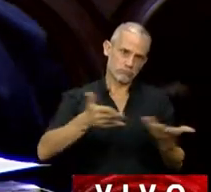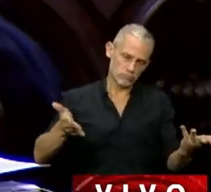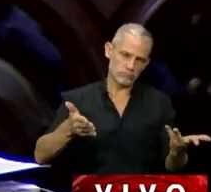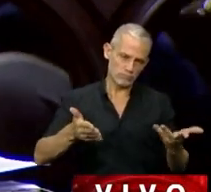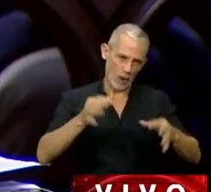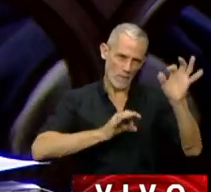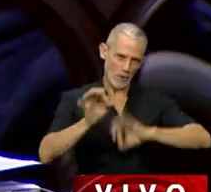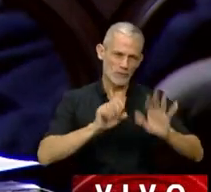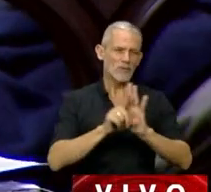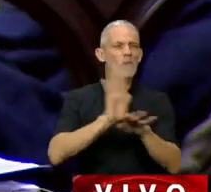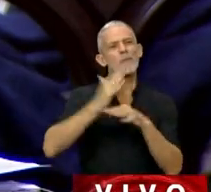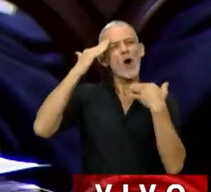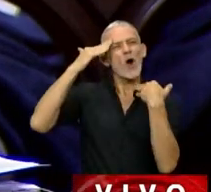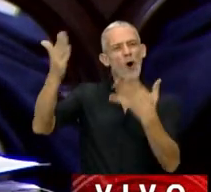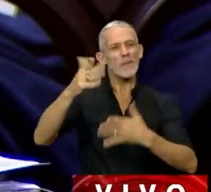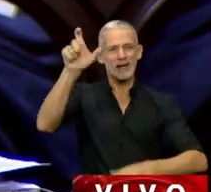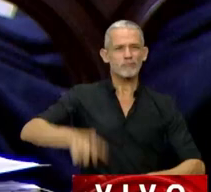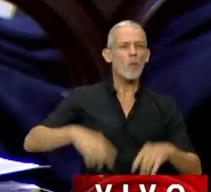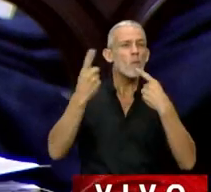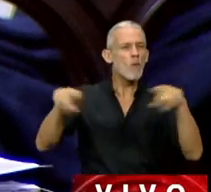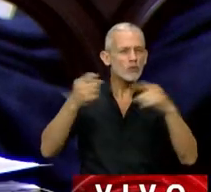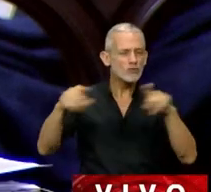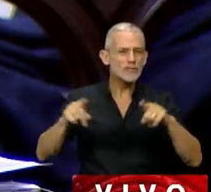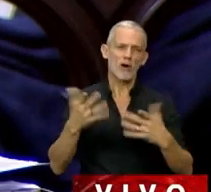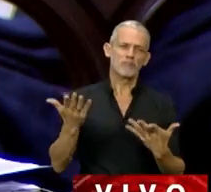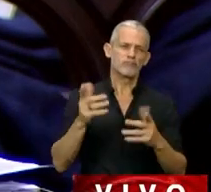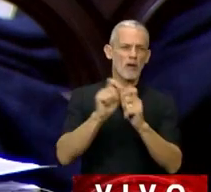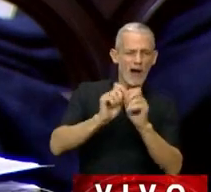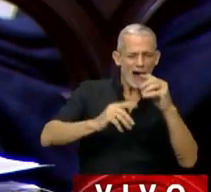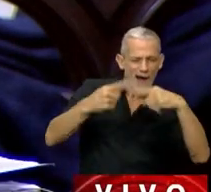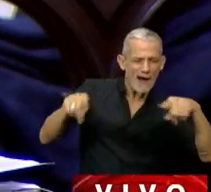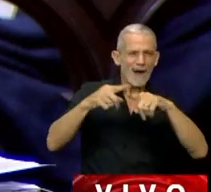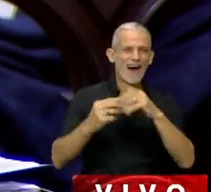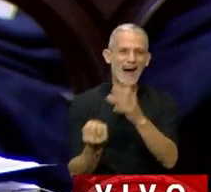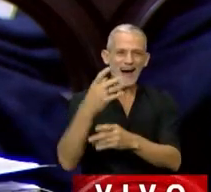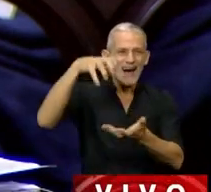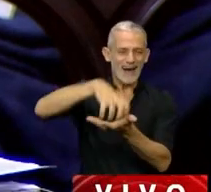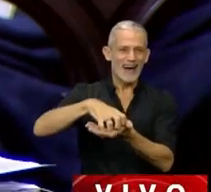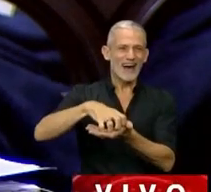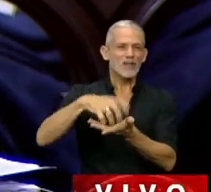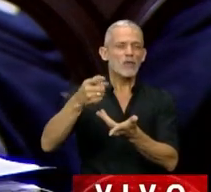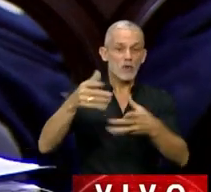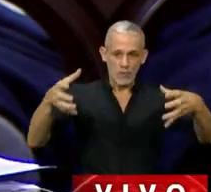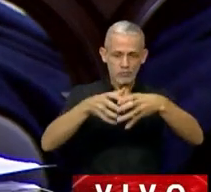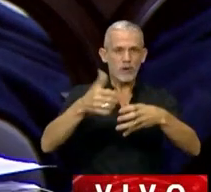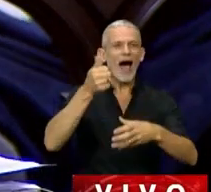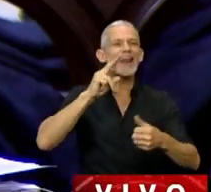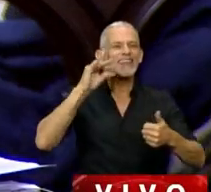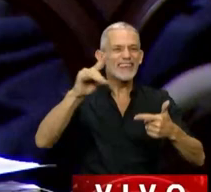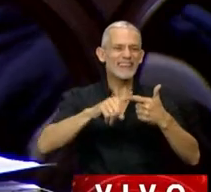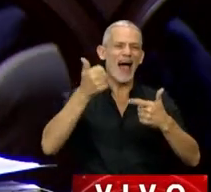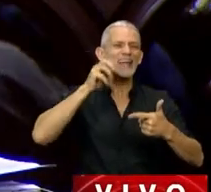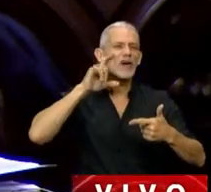positivo rinda homenaje a un gran músico, arreglador, fundador de Ardic y de